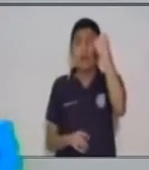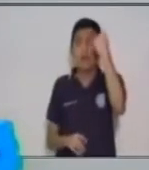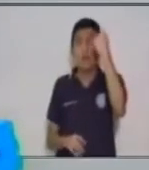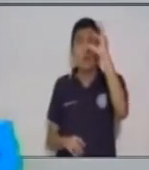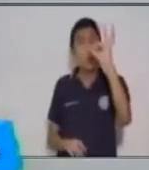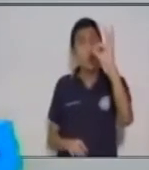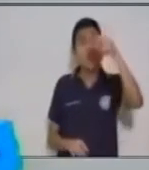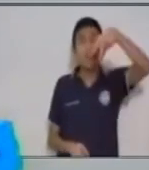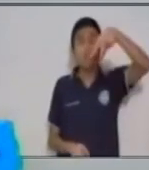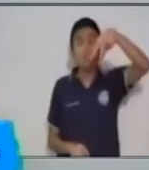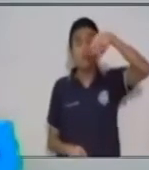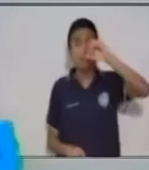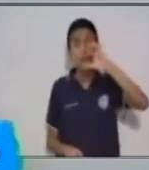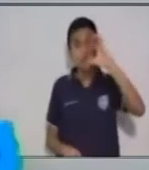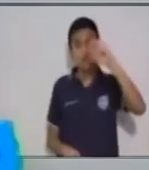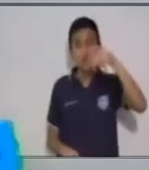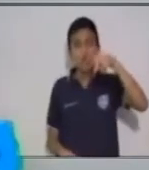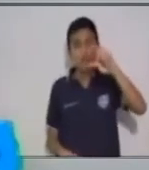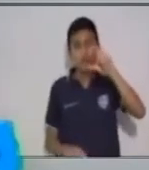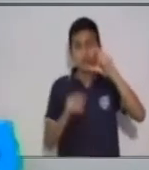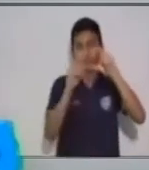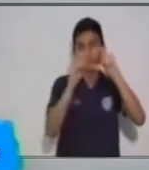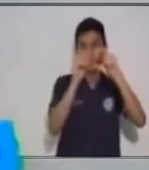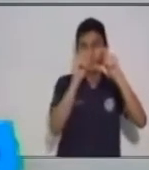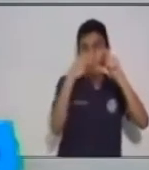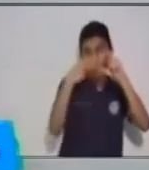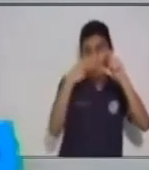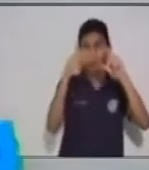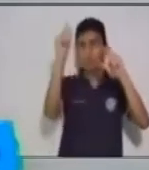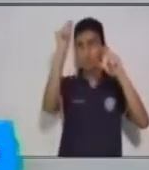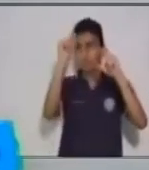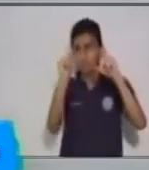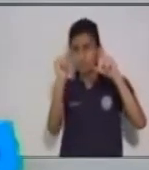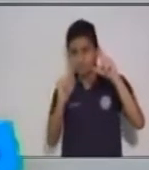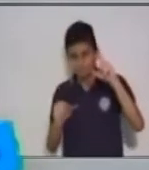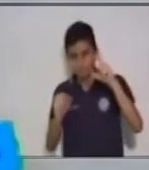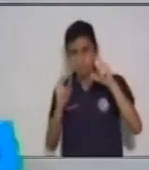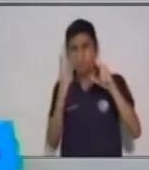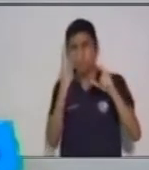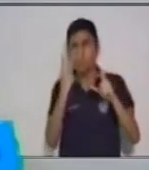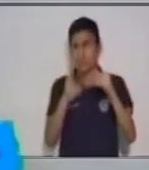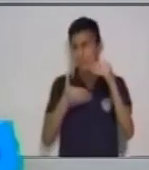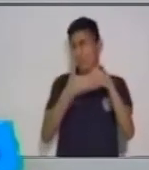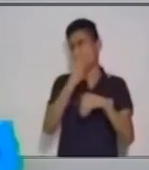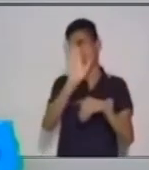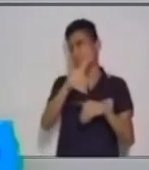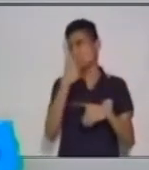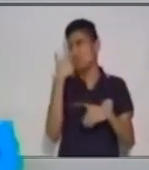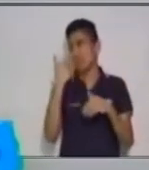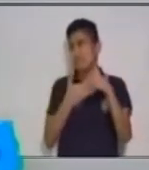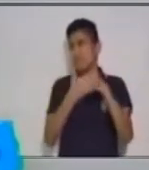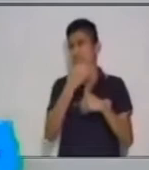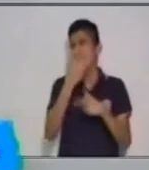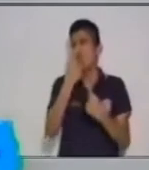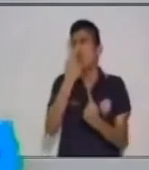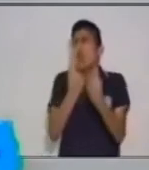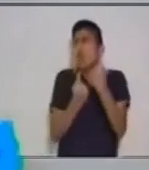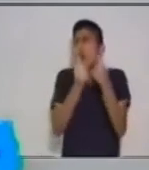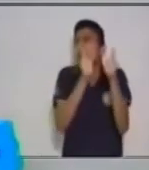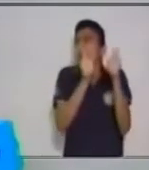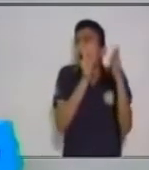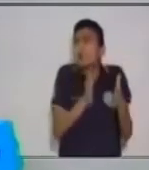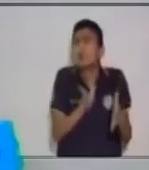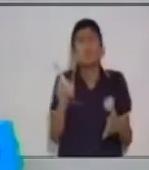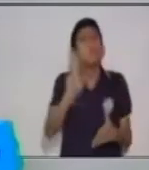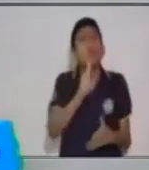igual y abro nuevamente mi corchete. Veamos, esta está más fácil. ¿Cuáles son esos